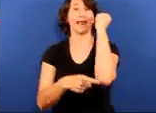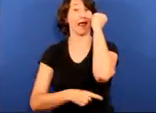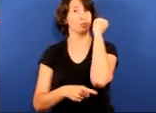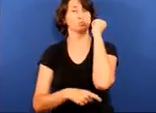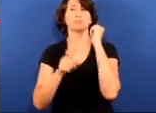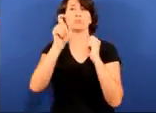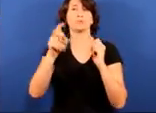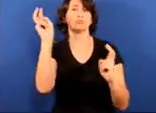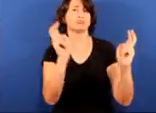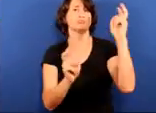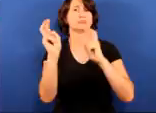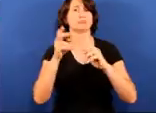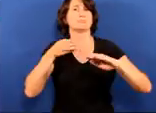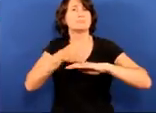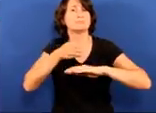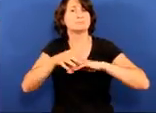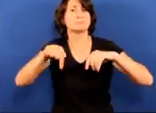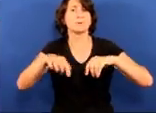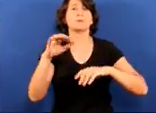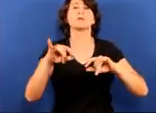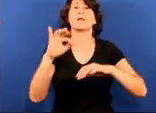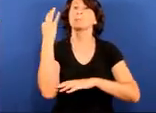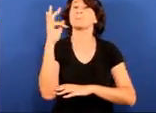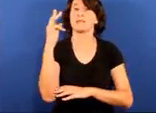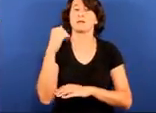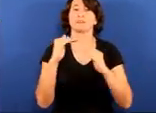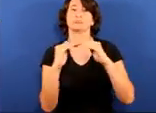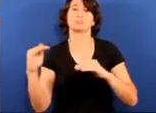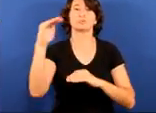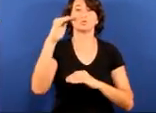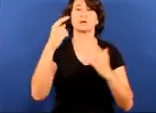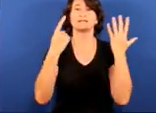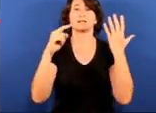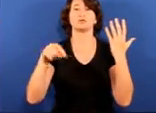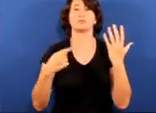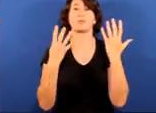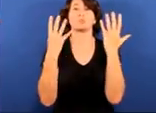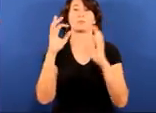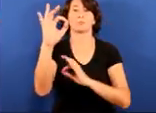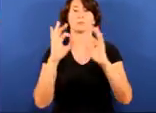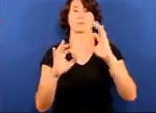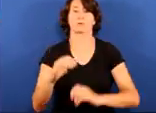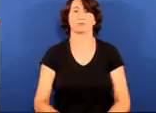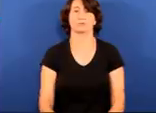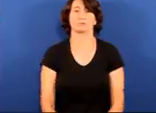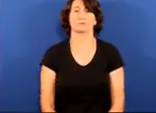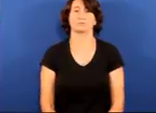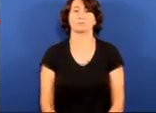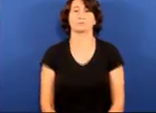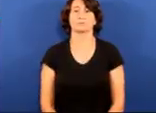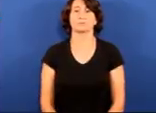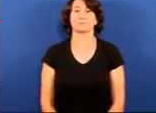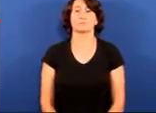anterior. También ha subido las visitas de turistas estatales, un 4,1%, de extranjeros un 10,9%, las pernoctaciones